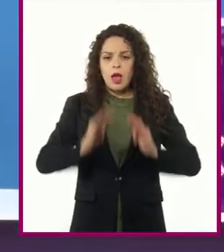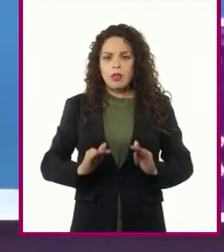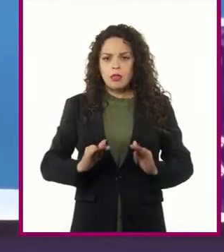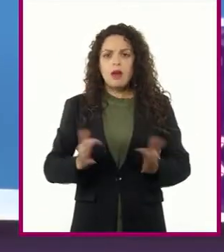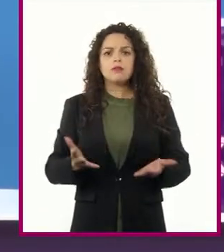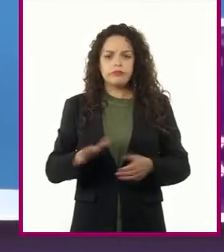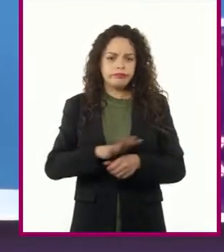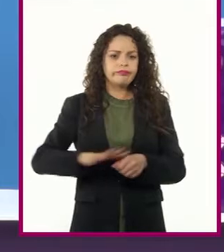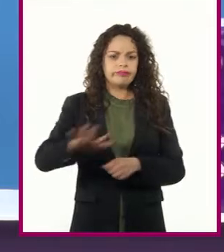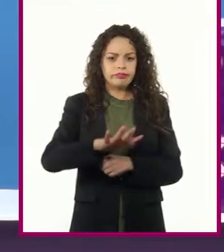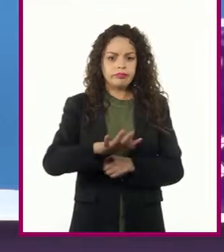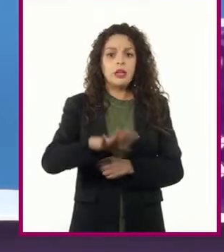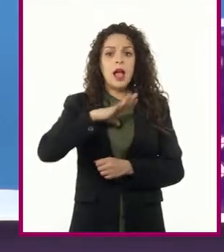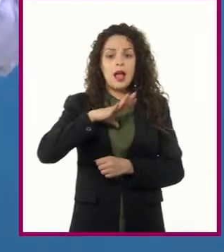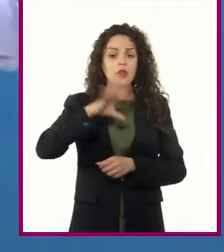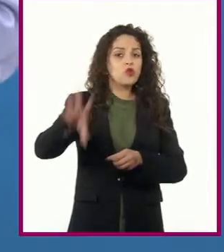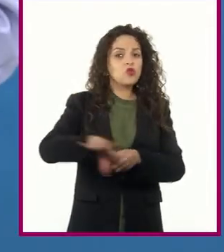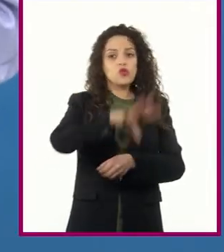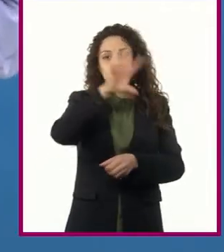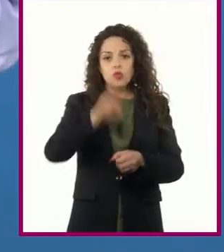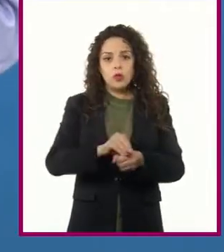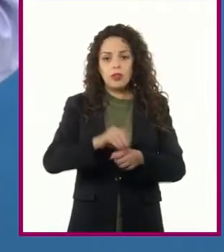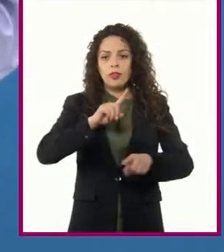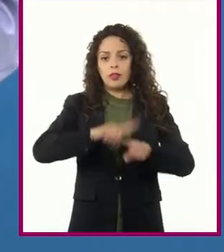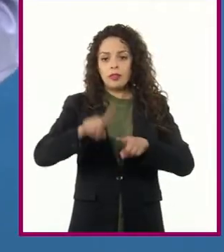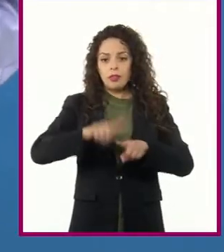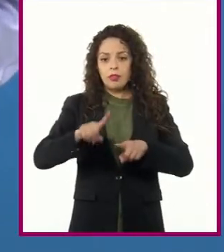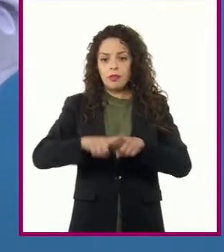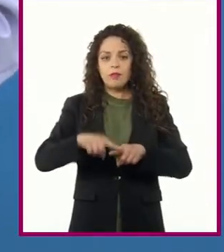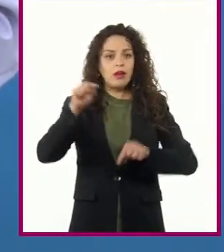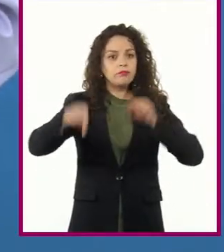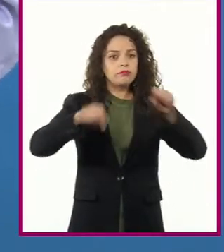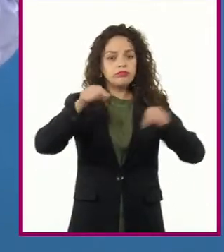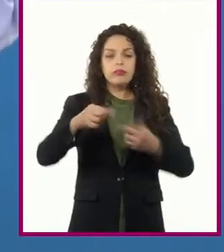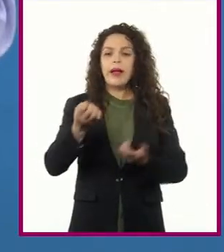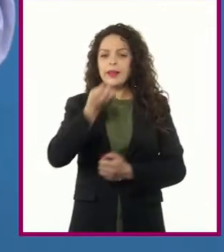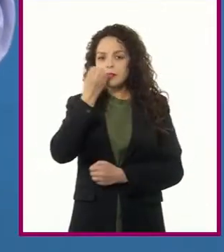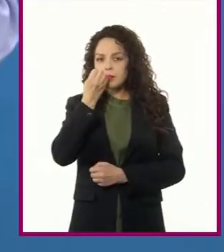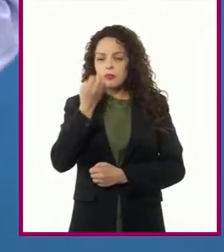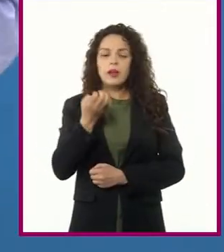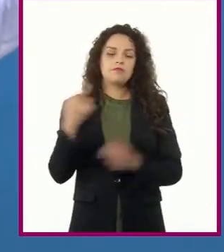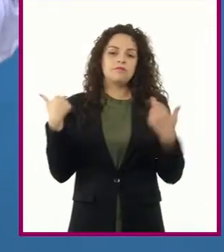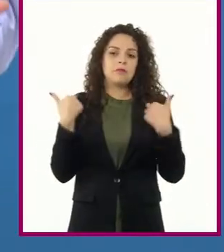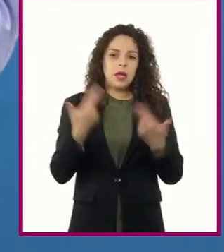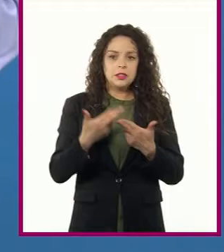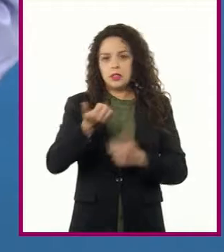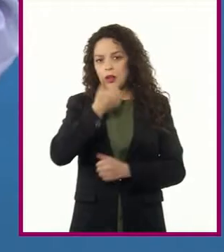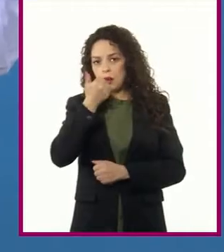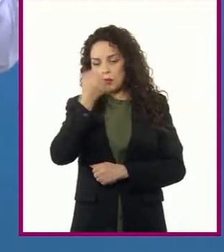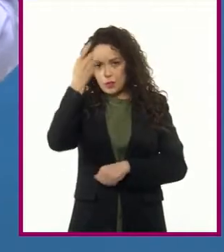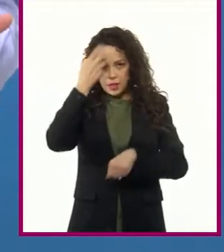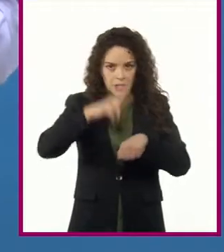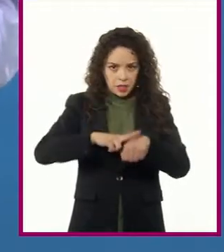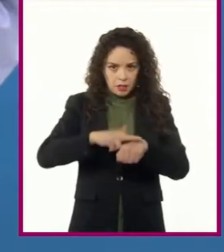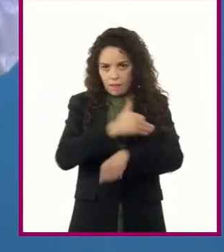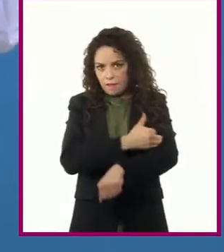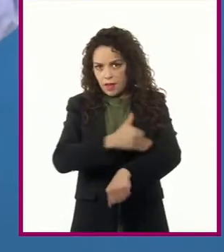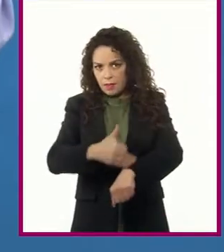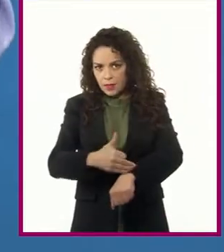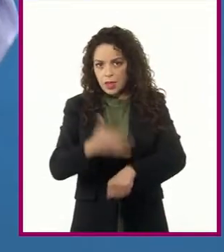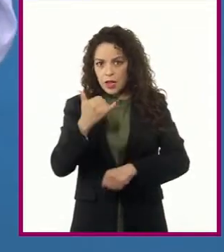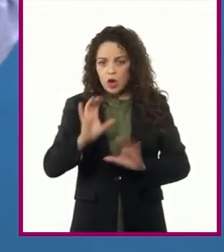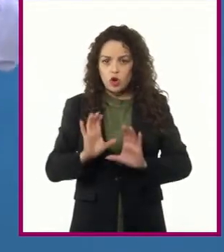donde intervengan todas y todos los actores de la escuela: alumnado, docentes, directivos, familias